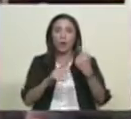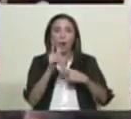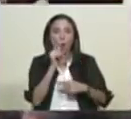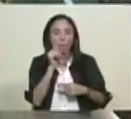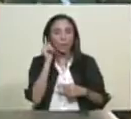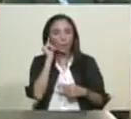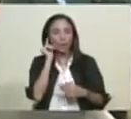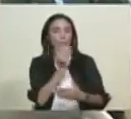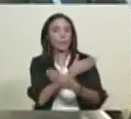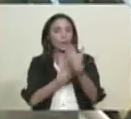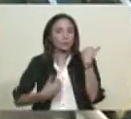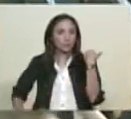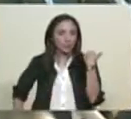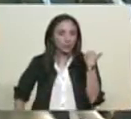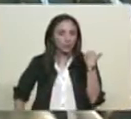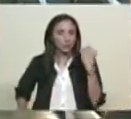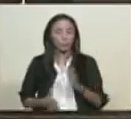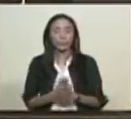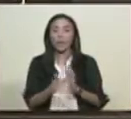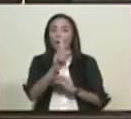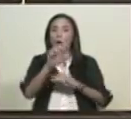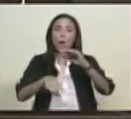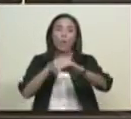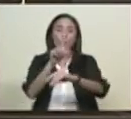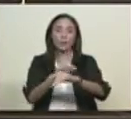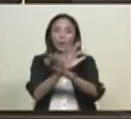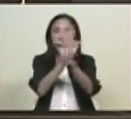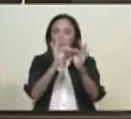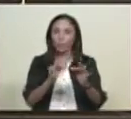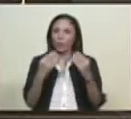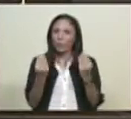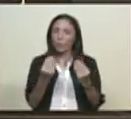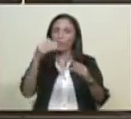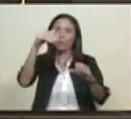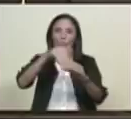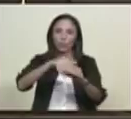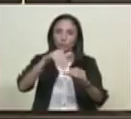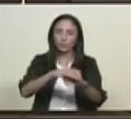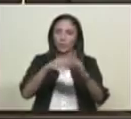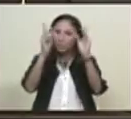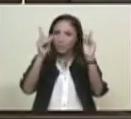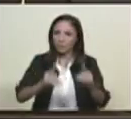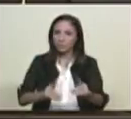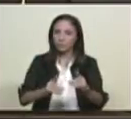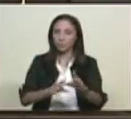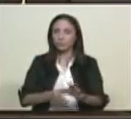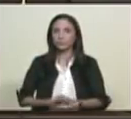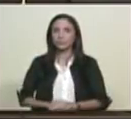de la República con la única arma que tiene el pueblo, el voto, su decisión.